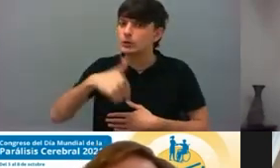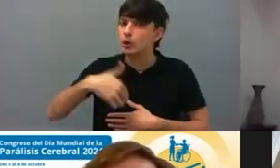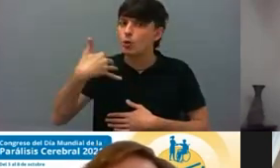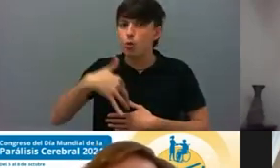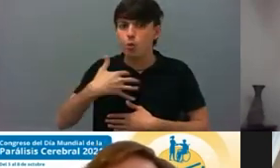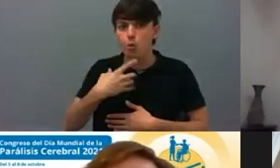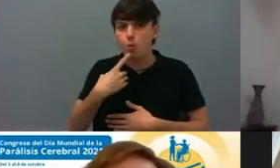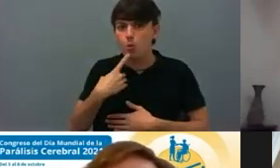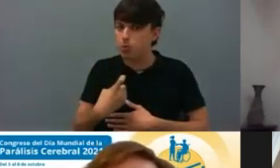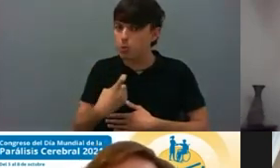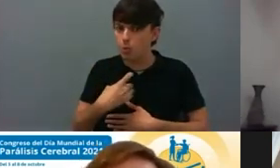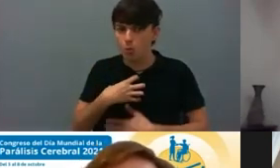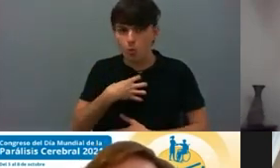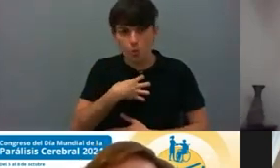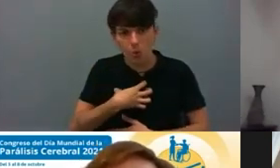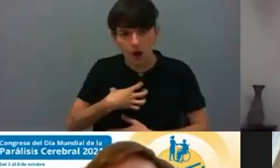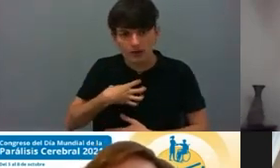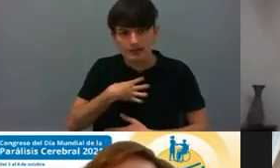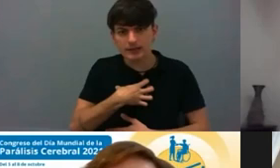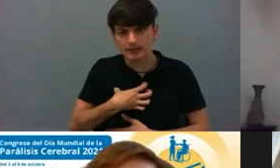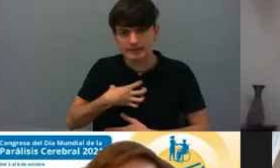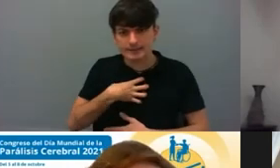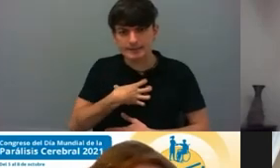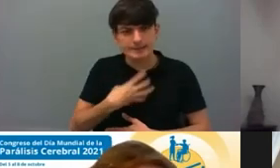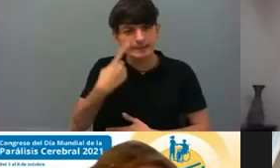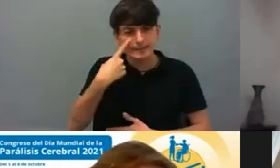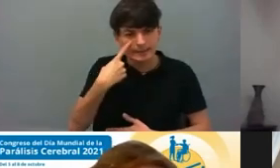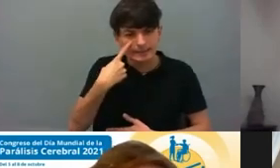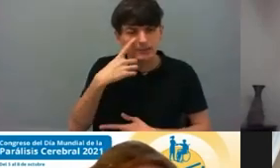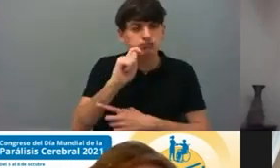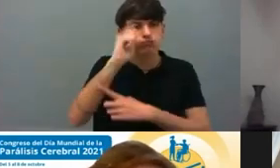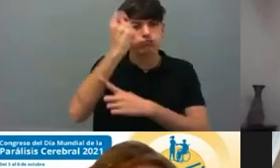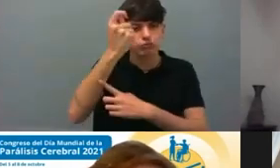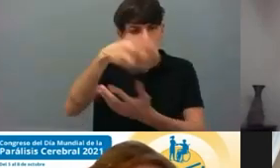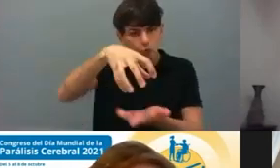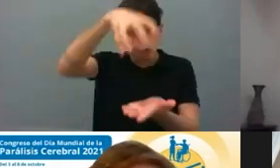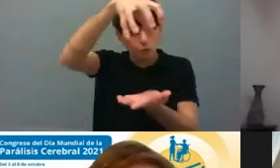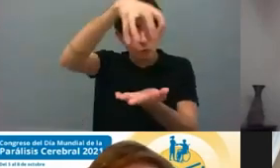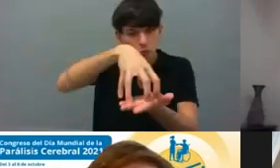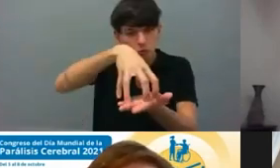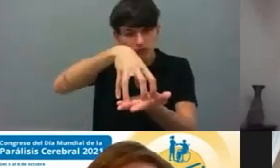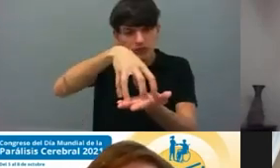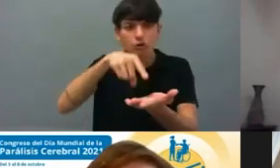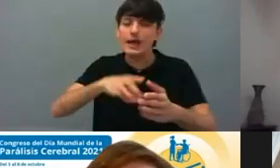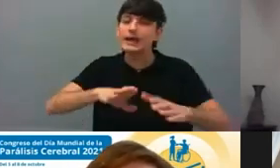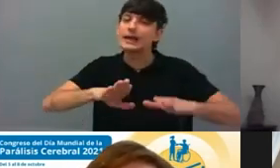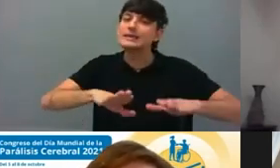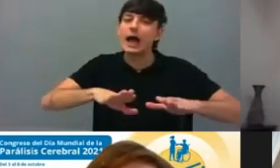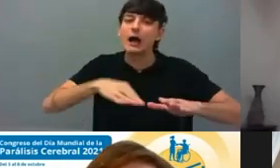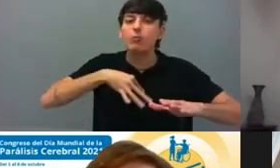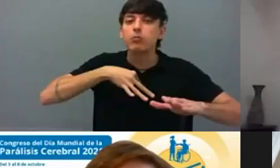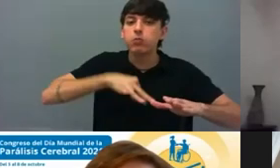muchísimo conseguir lugares donde Edgar pueda estar. De hecho, ni siquiera hemos